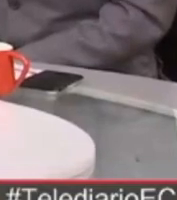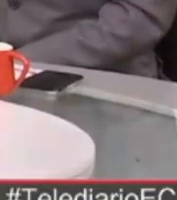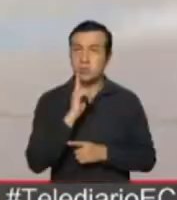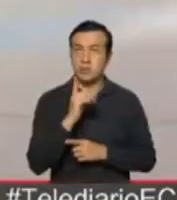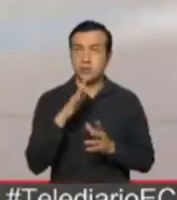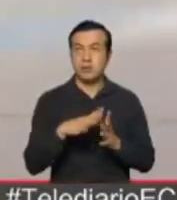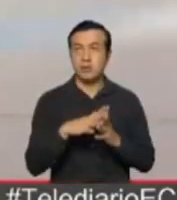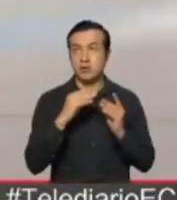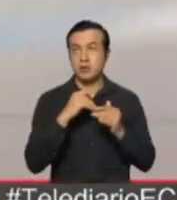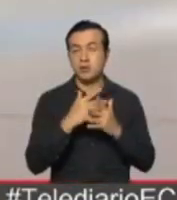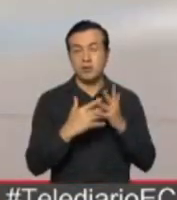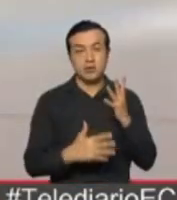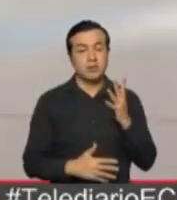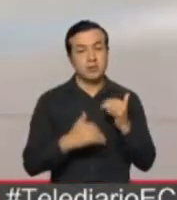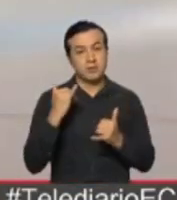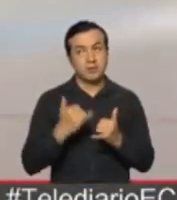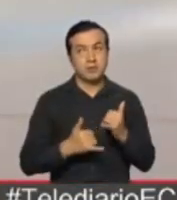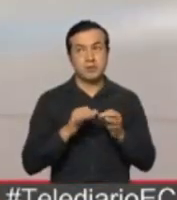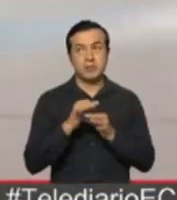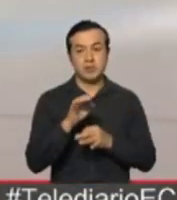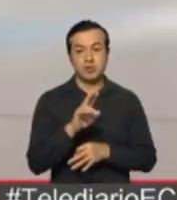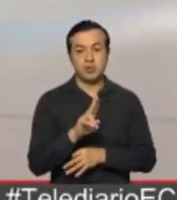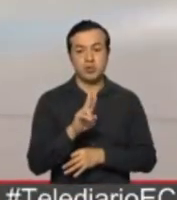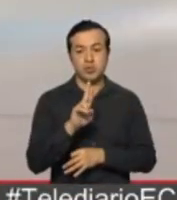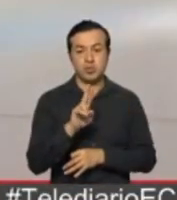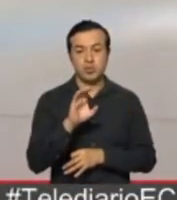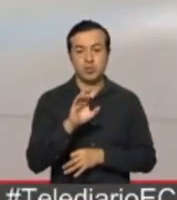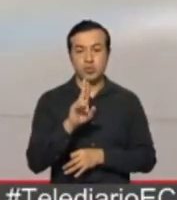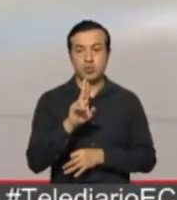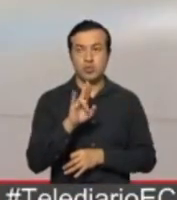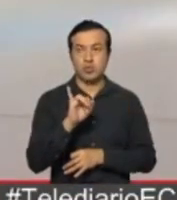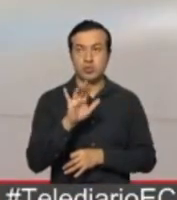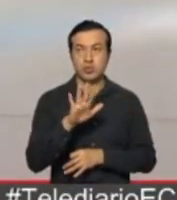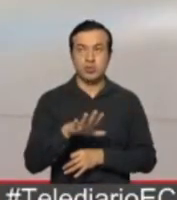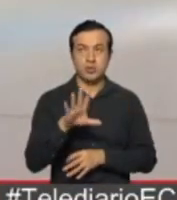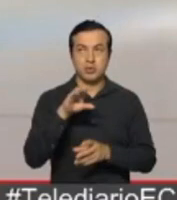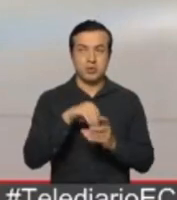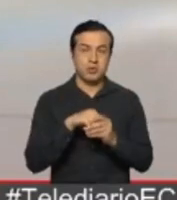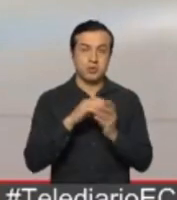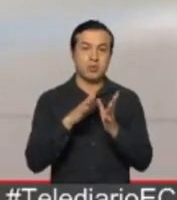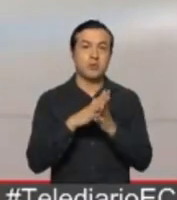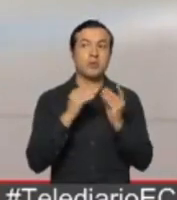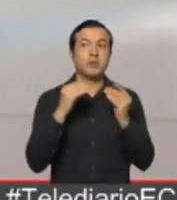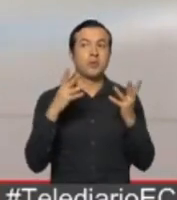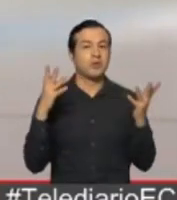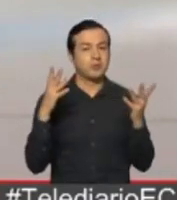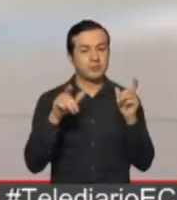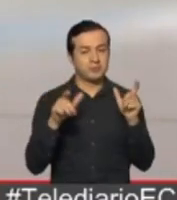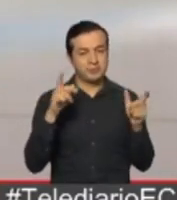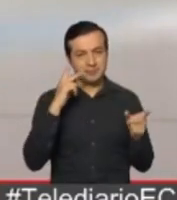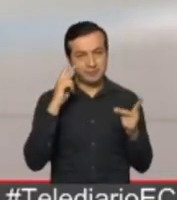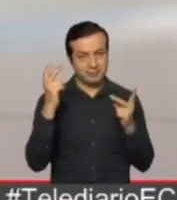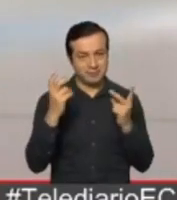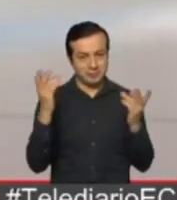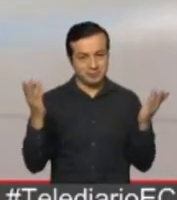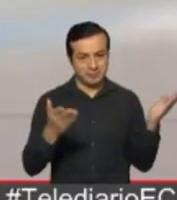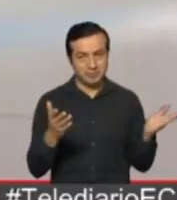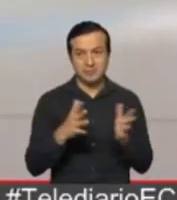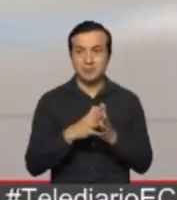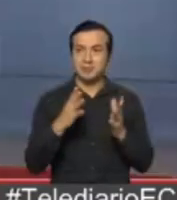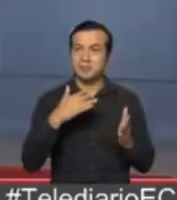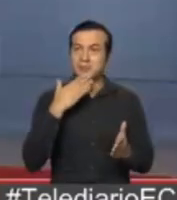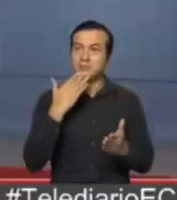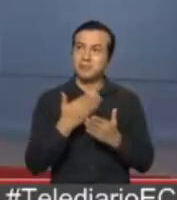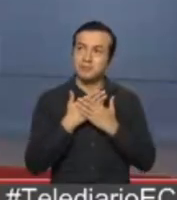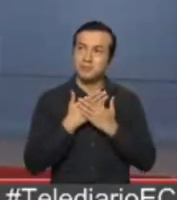pues finalmente el cantón urcuquí nuestra ciudad termal nos espera también a todos los turistas muy bien muchísimas gracias